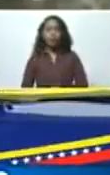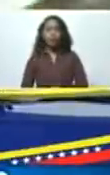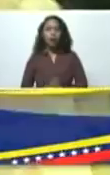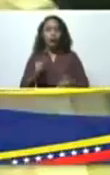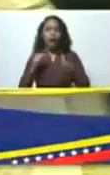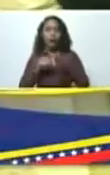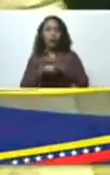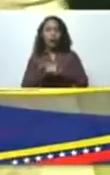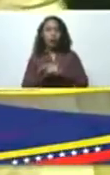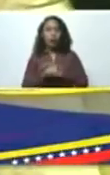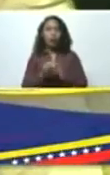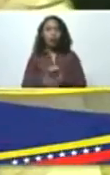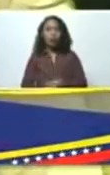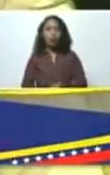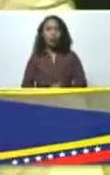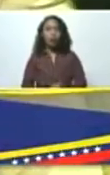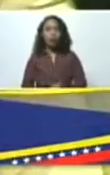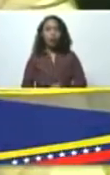accedan,